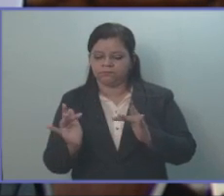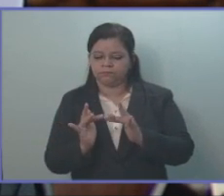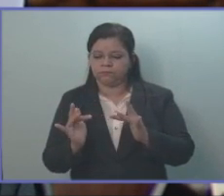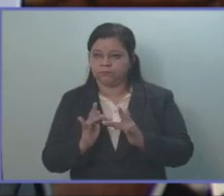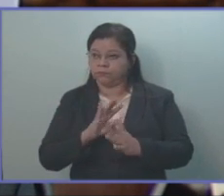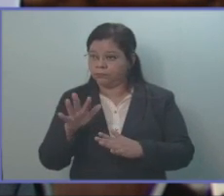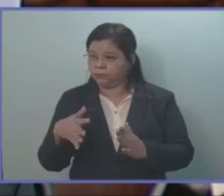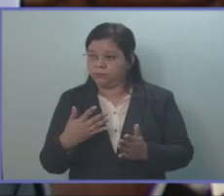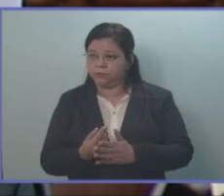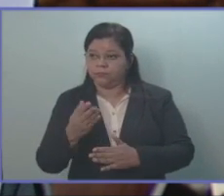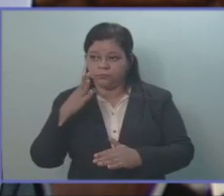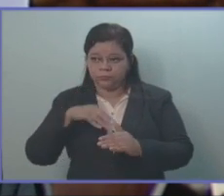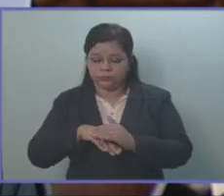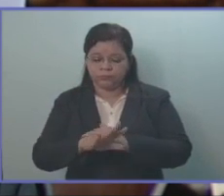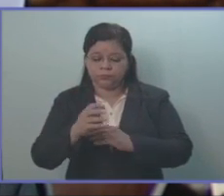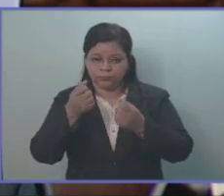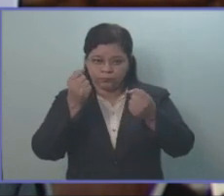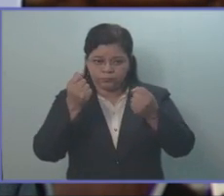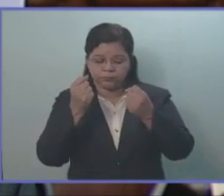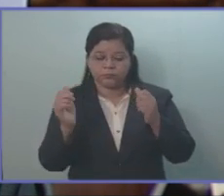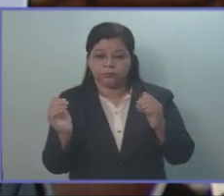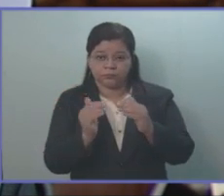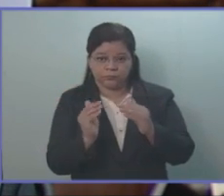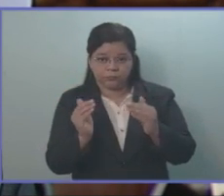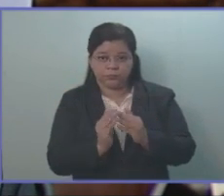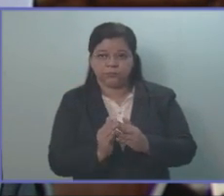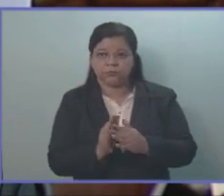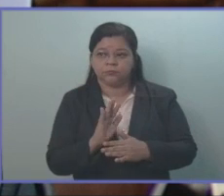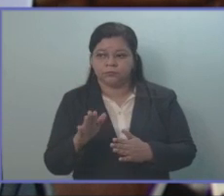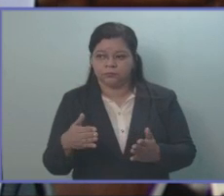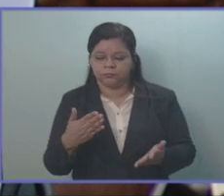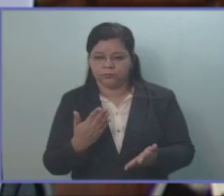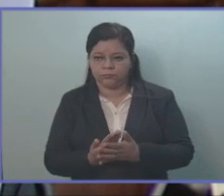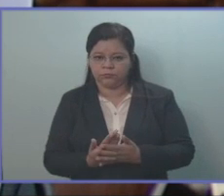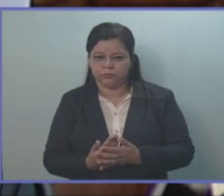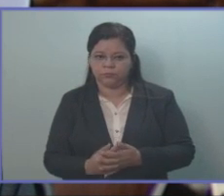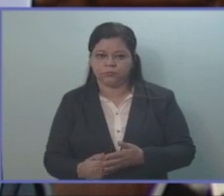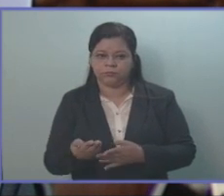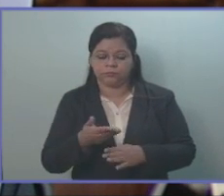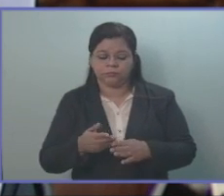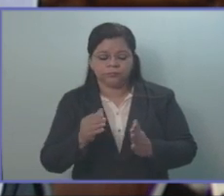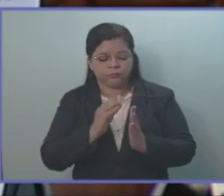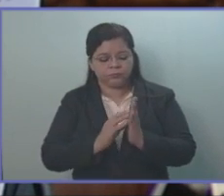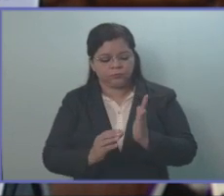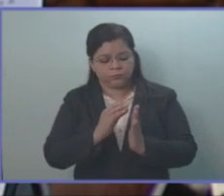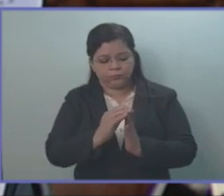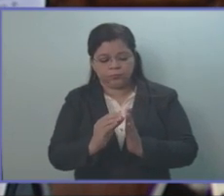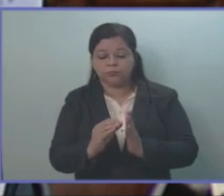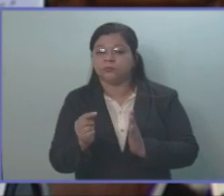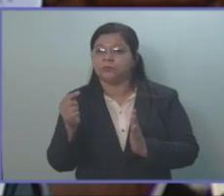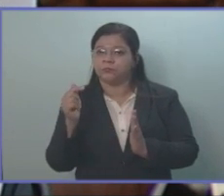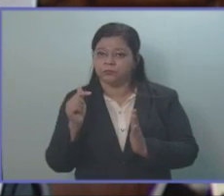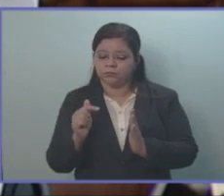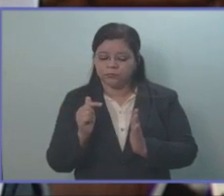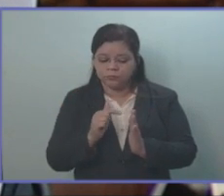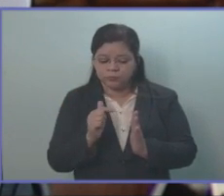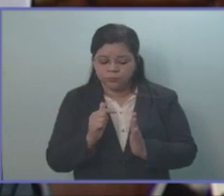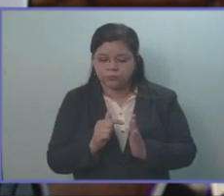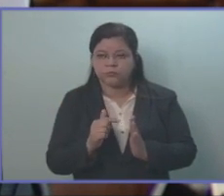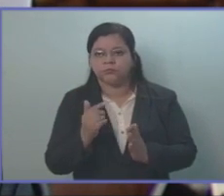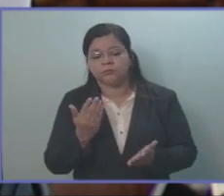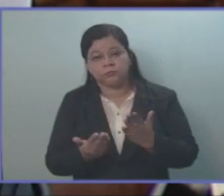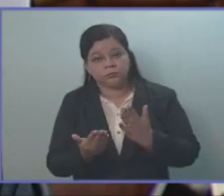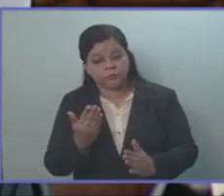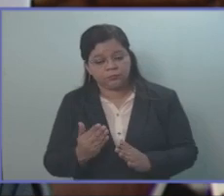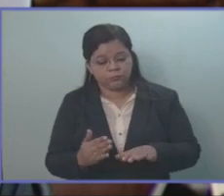los centros penitenciarios en el radio establecido en el inciso anterior, o que aún encontrándose